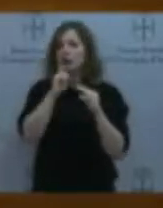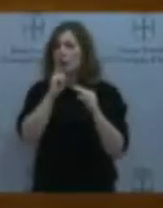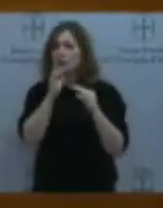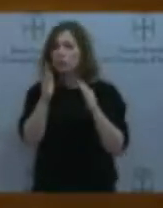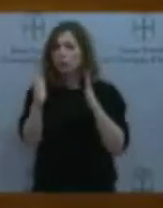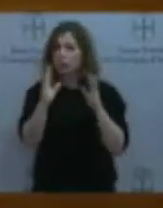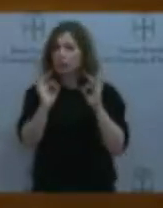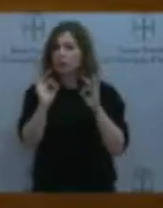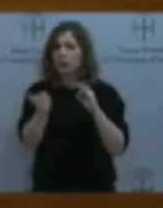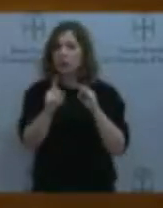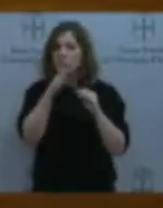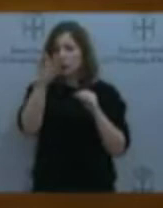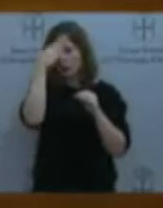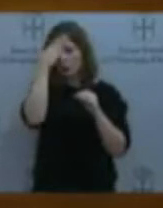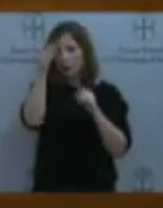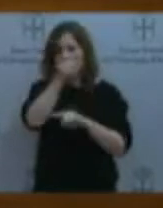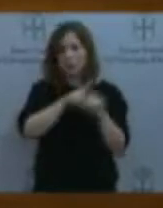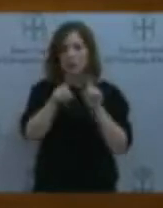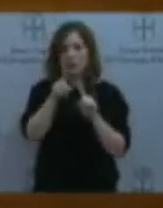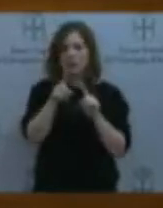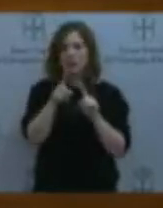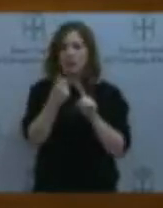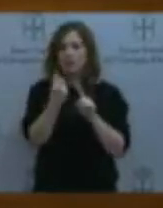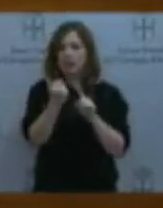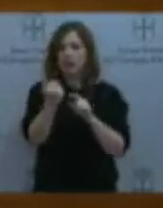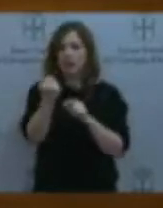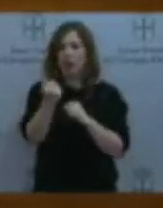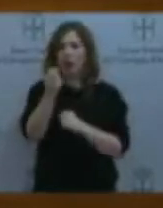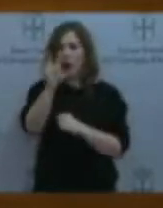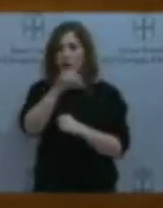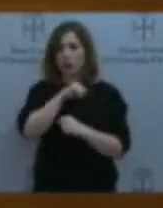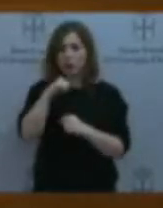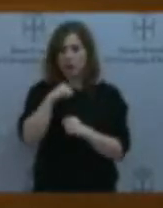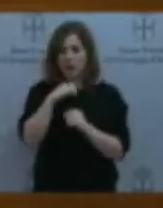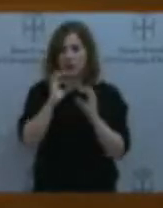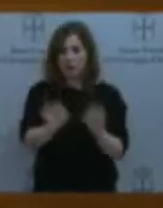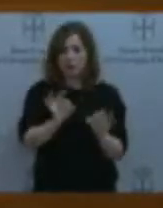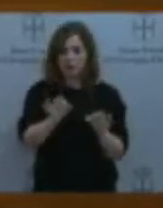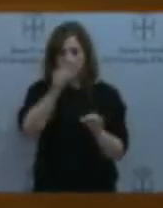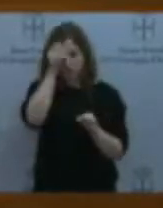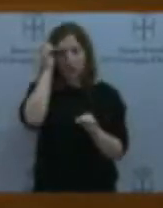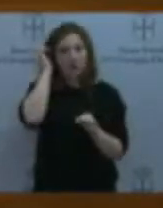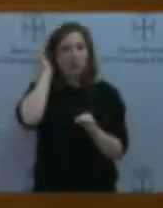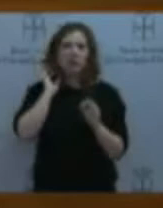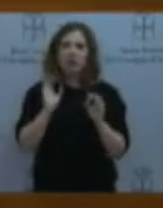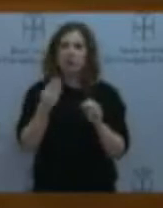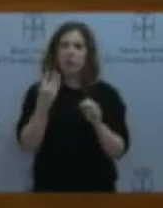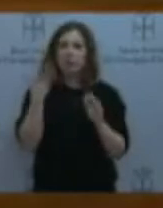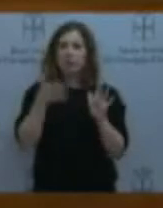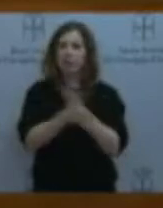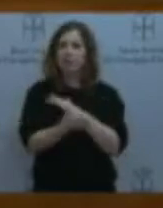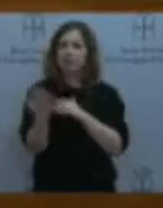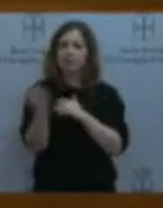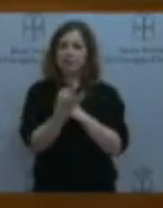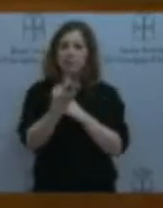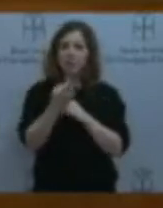sido el principal problema del sistema de financiación autonómica, que no había mecanismos contracíclicos. Al contrario de lo que supone, de lo que sucede con